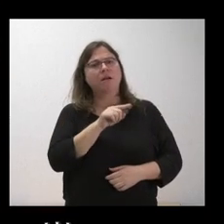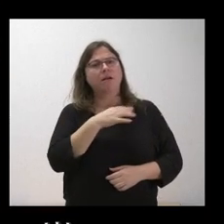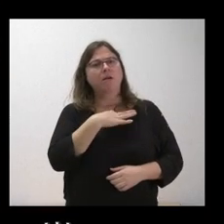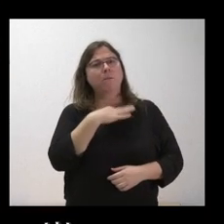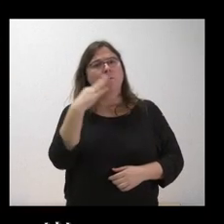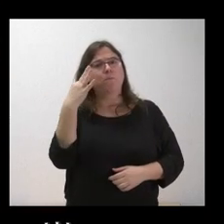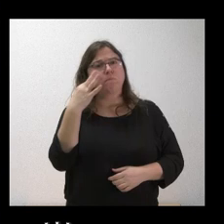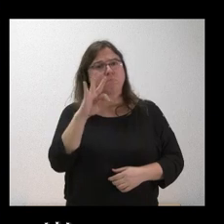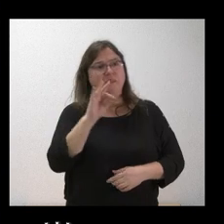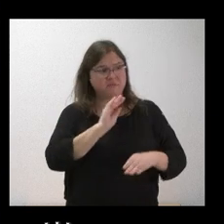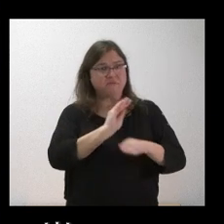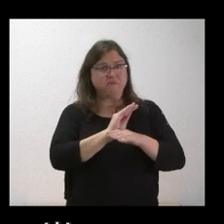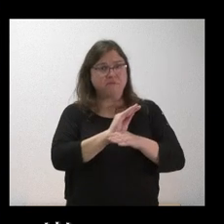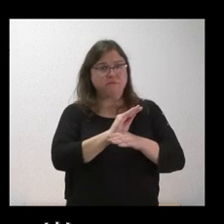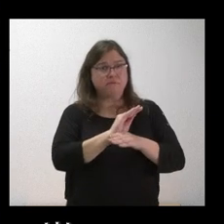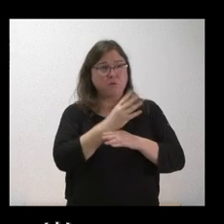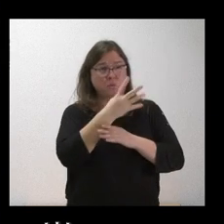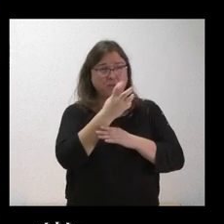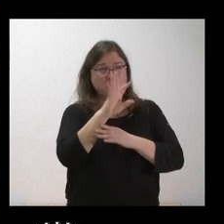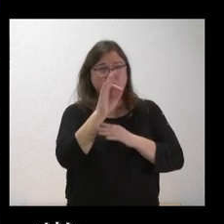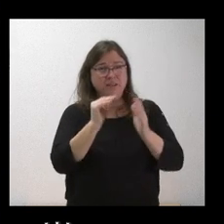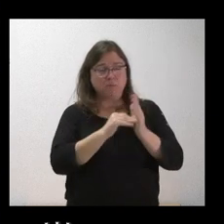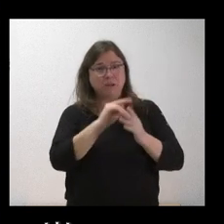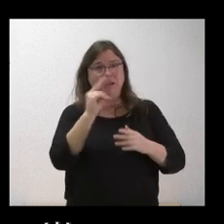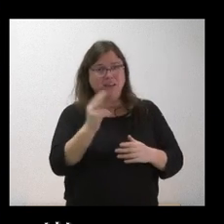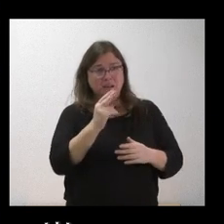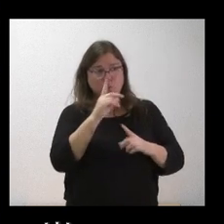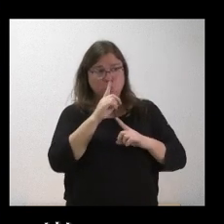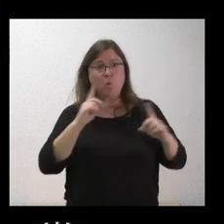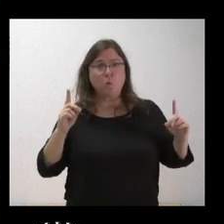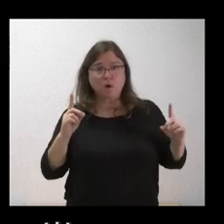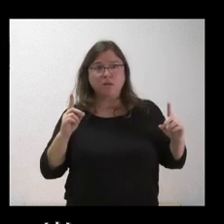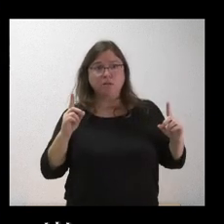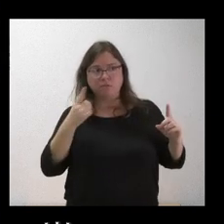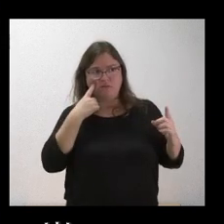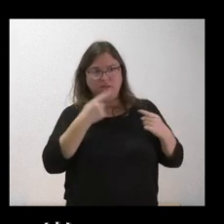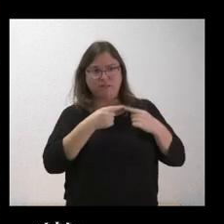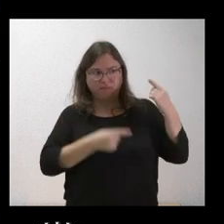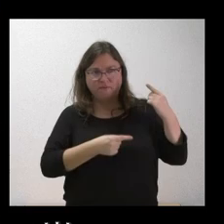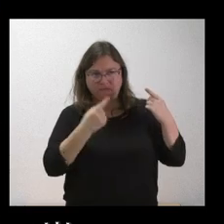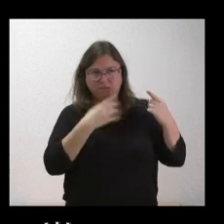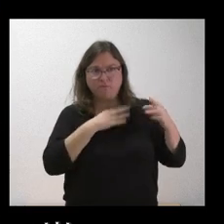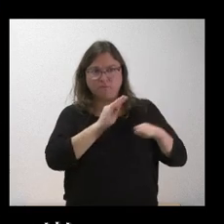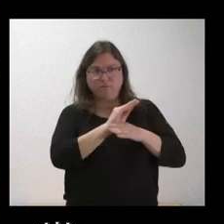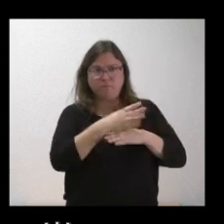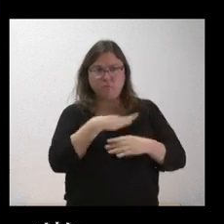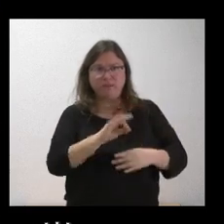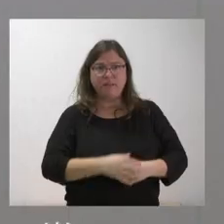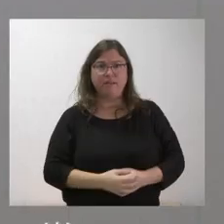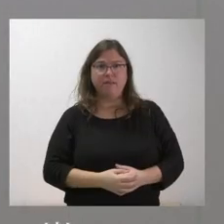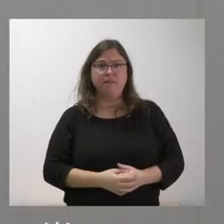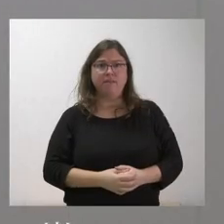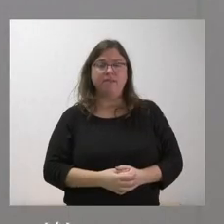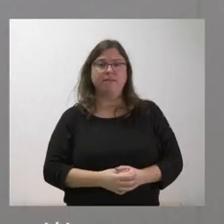financiar el servicio o sea con 440.000 al año visto el déficit que tiene actual se va a poder financiar el